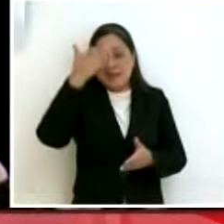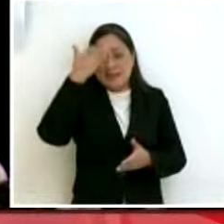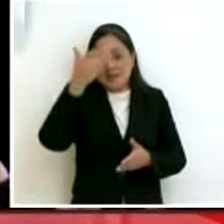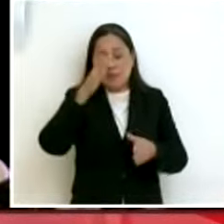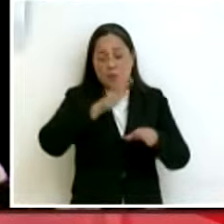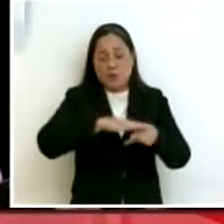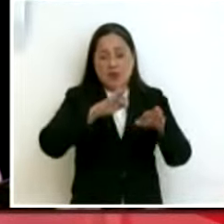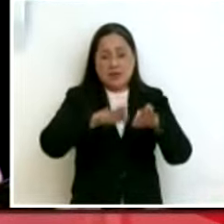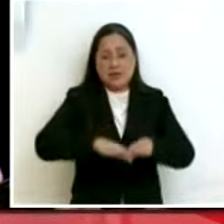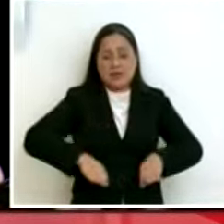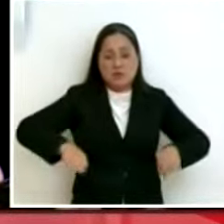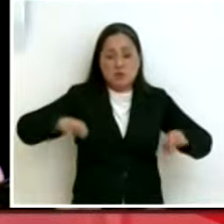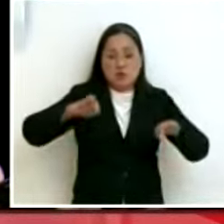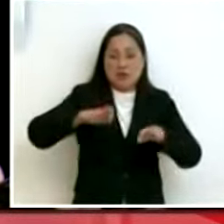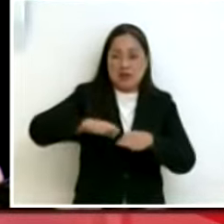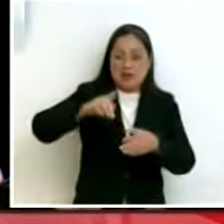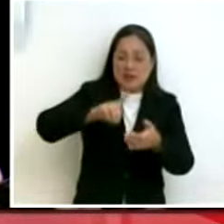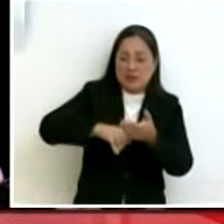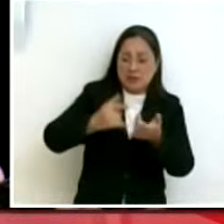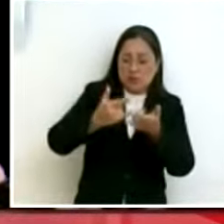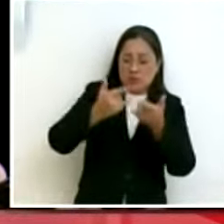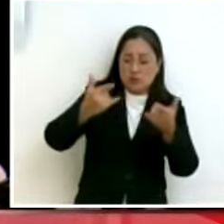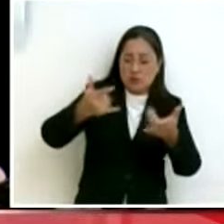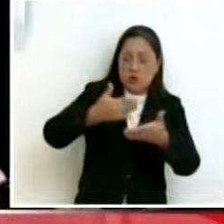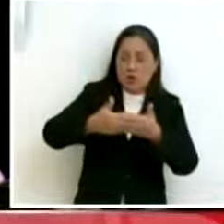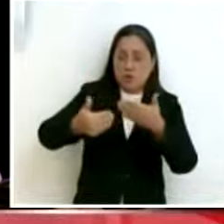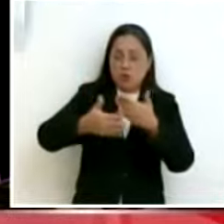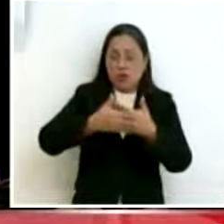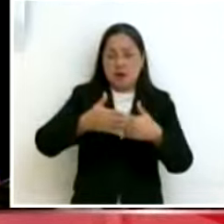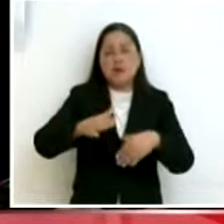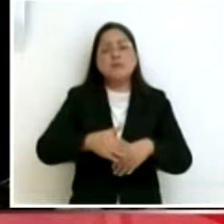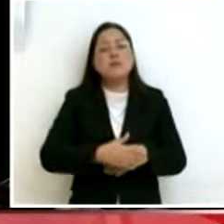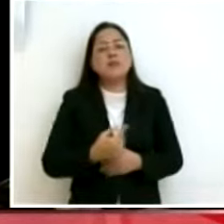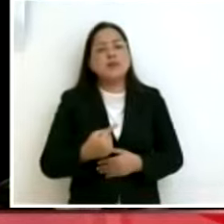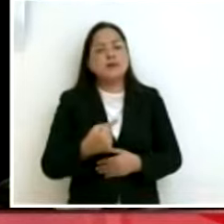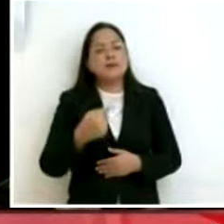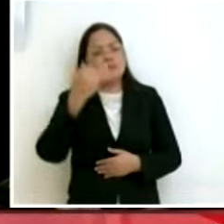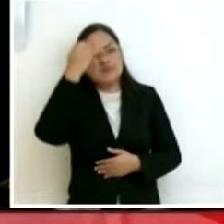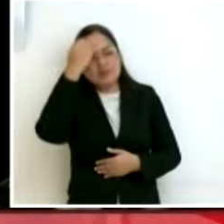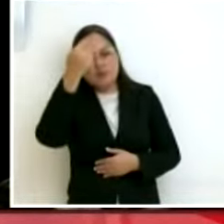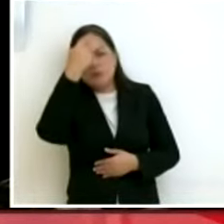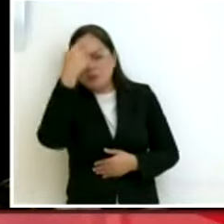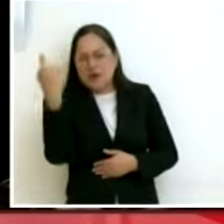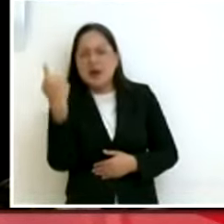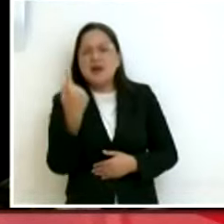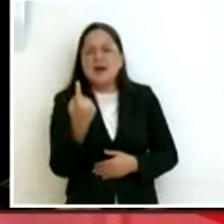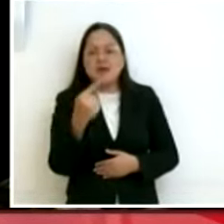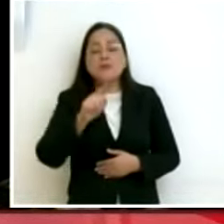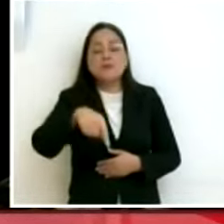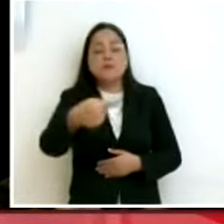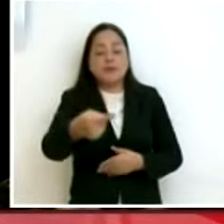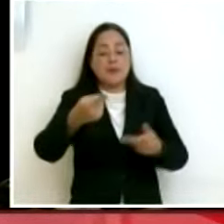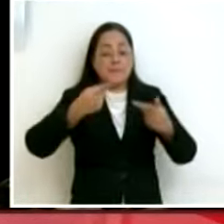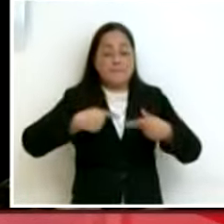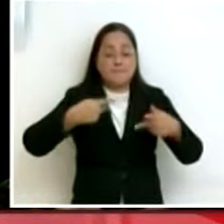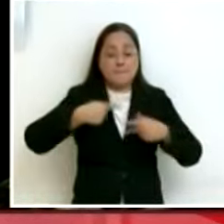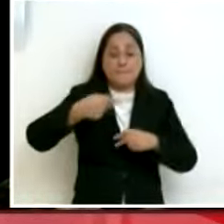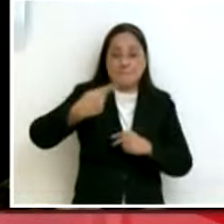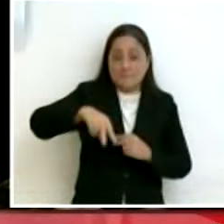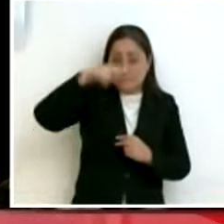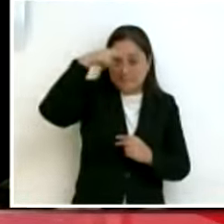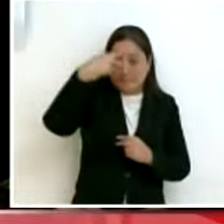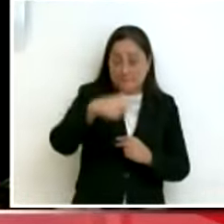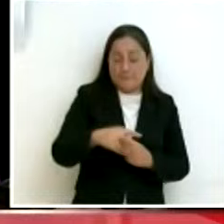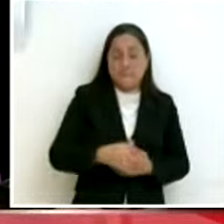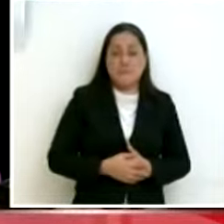historia contemporánea porque es el tiempo del pueblo. Tardó mucho en poder